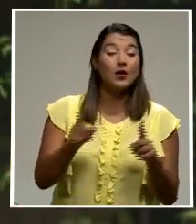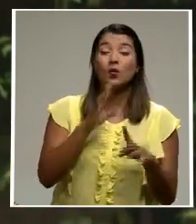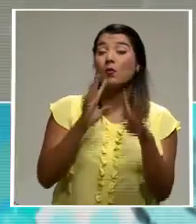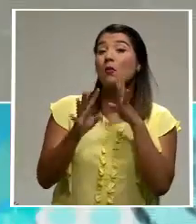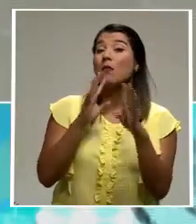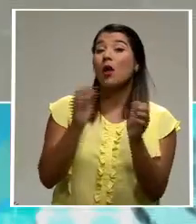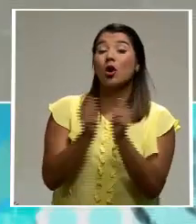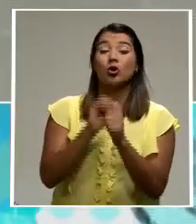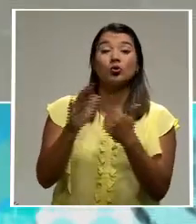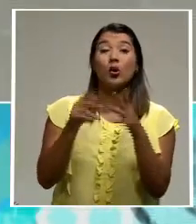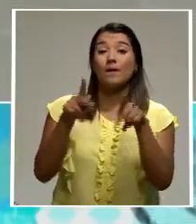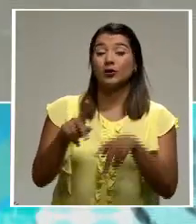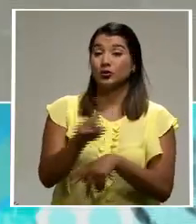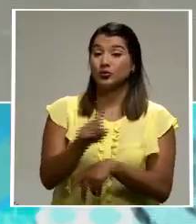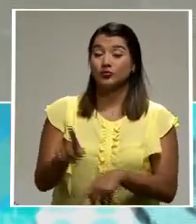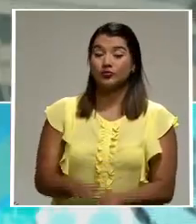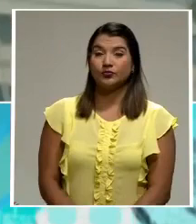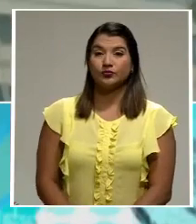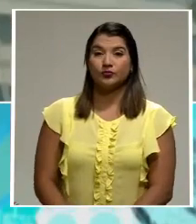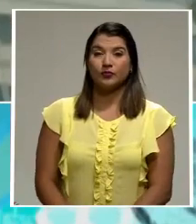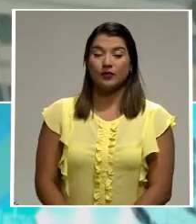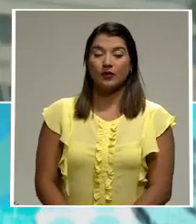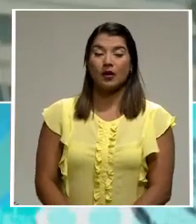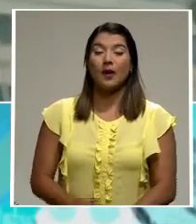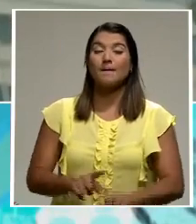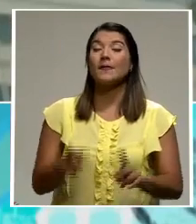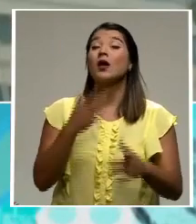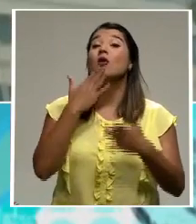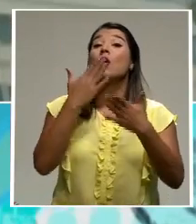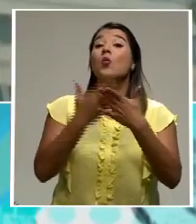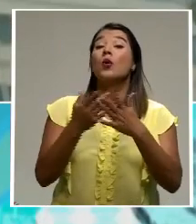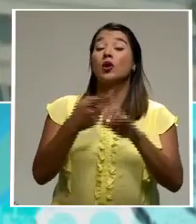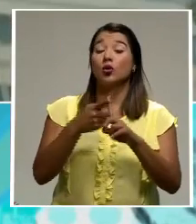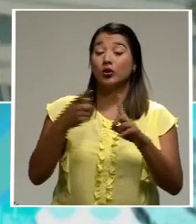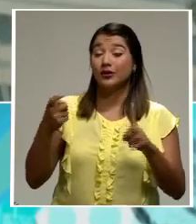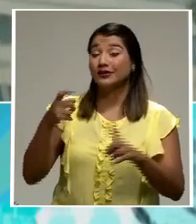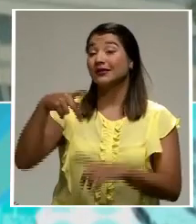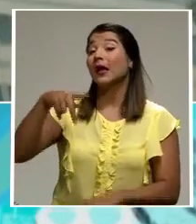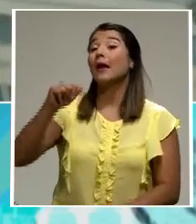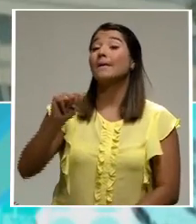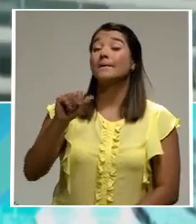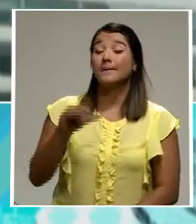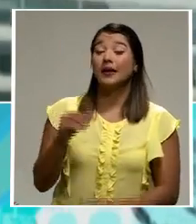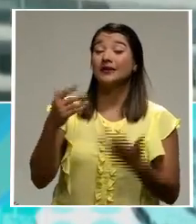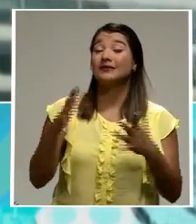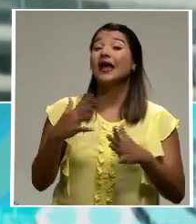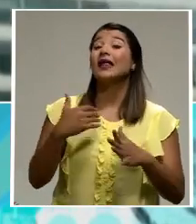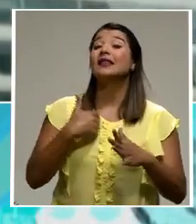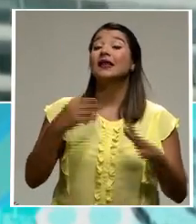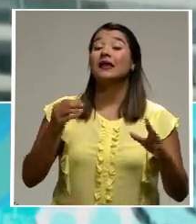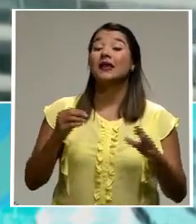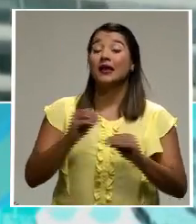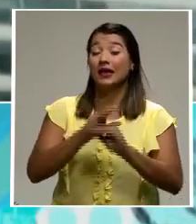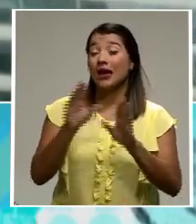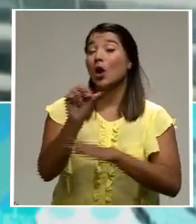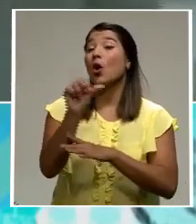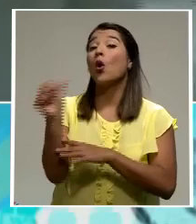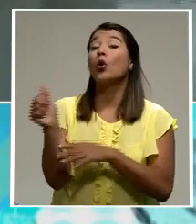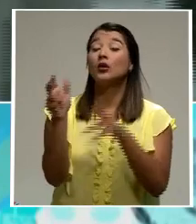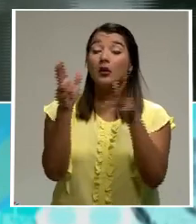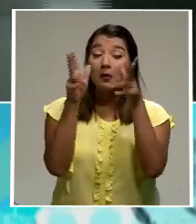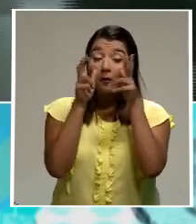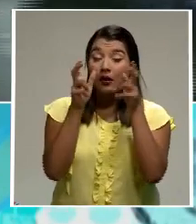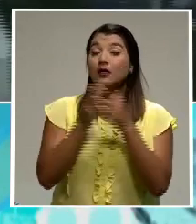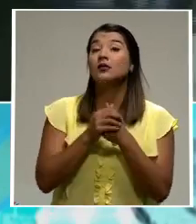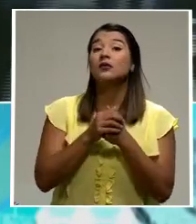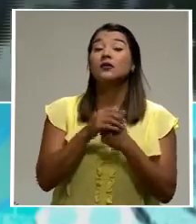oposición. Bueno, pero desde la bancada oficialista tienen totalmente otra percepción. Evidentemente ellos